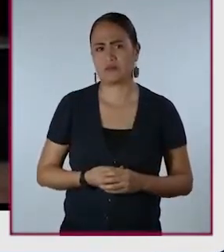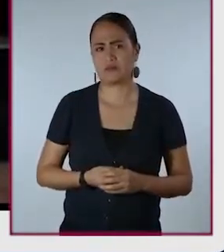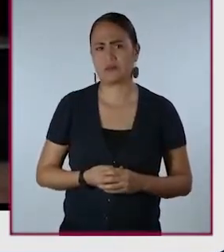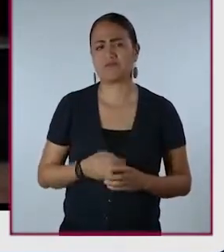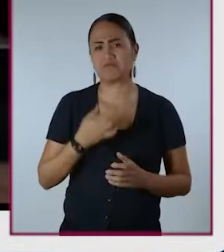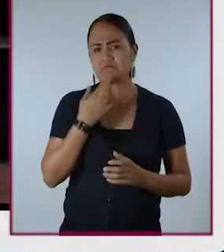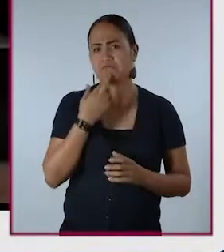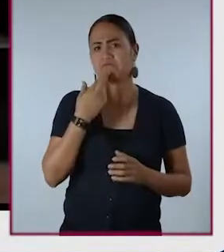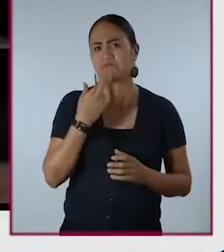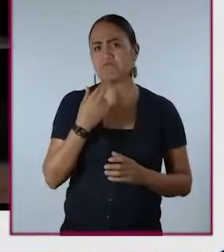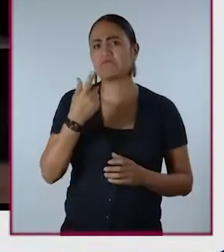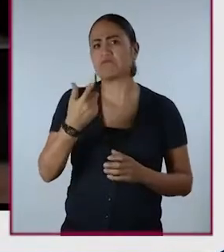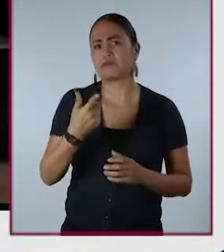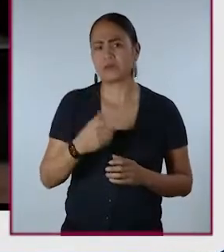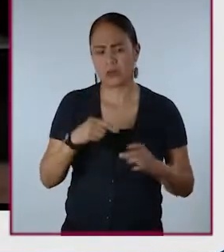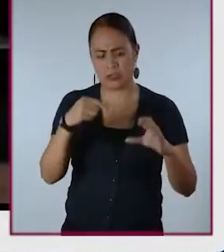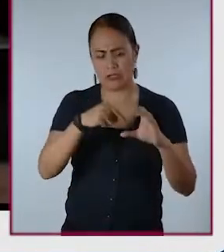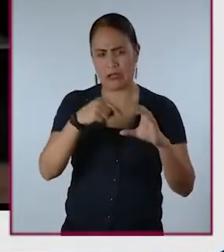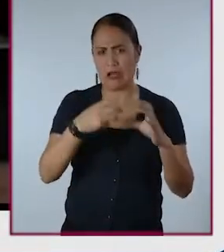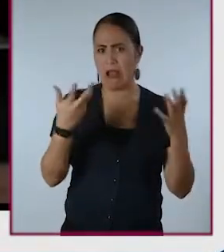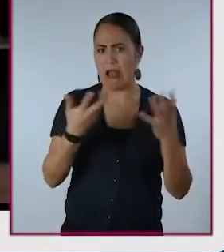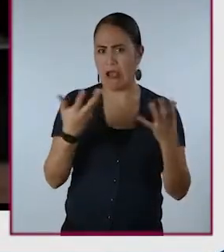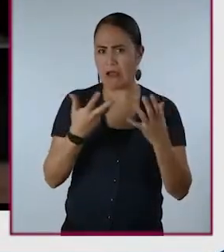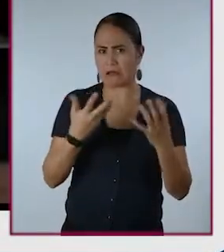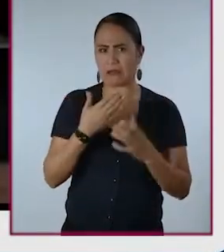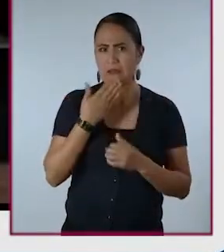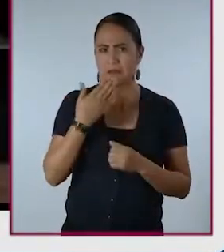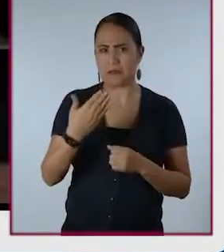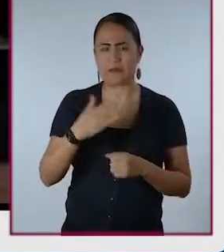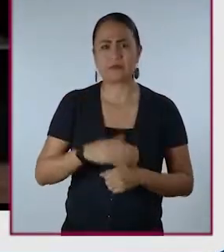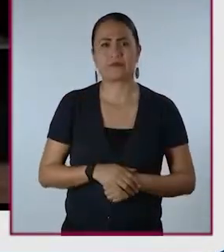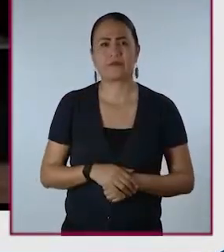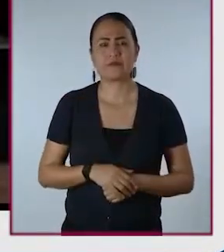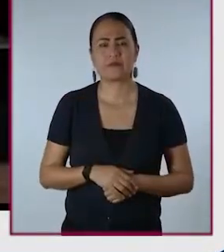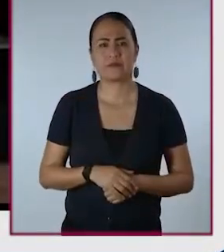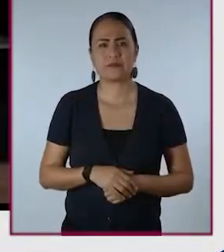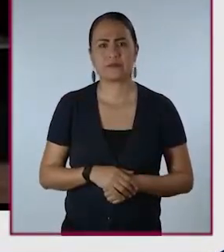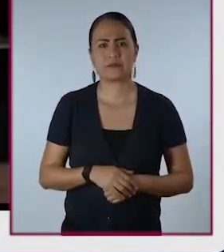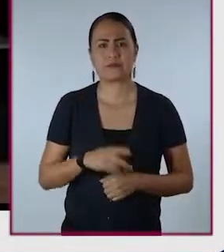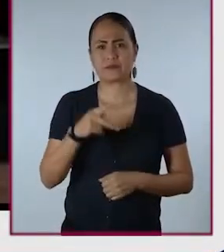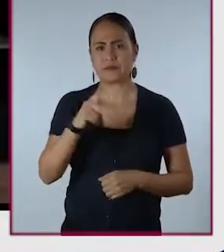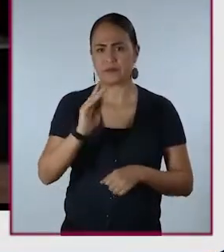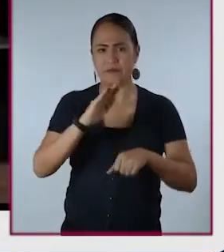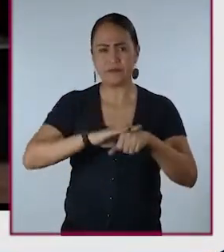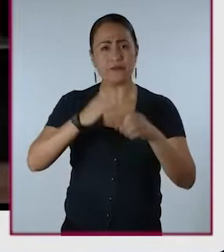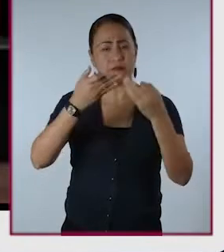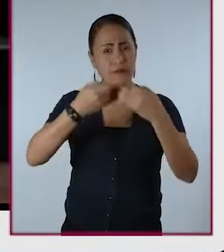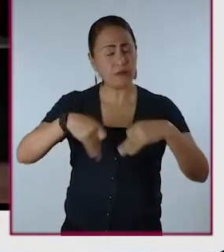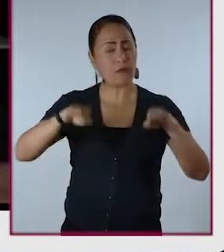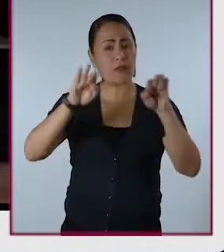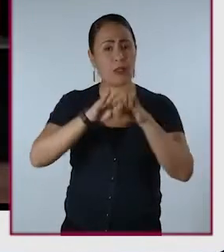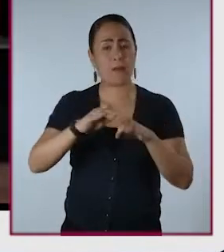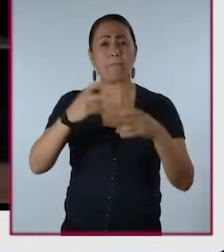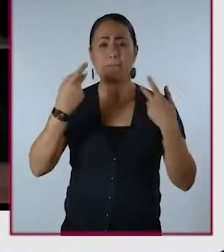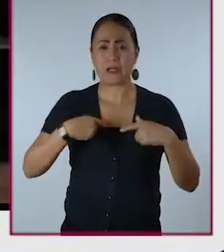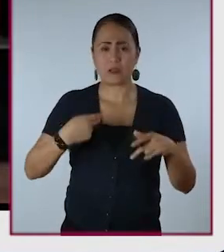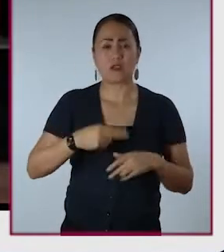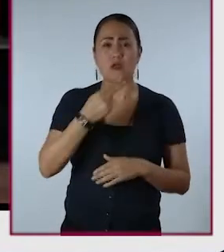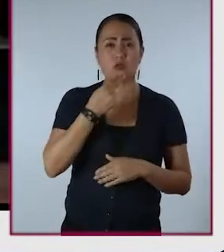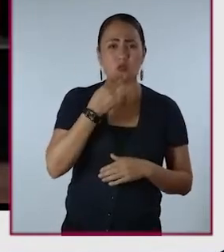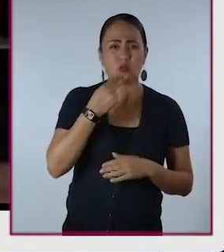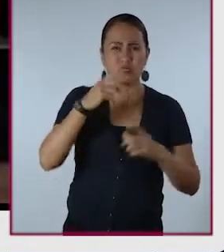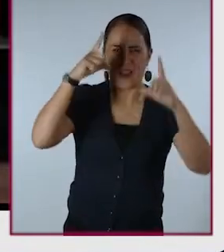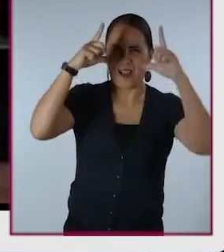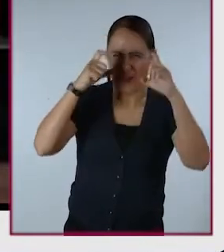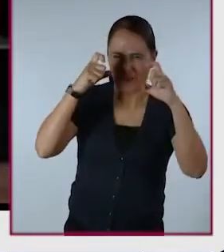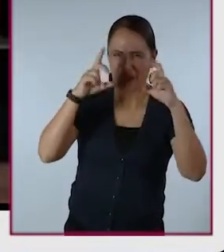respuesta de sus desempeños, ¿sí? Pero lo más importante es que las personas que utilizan una cámara digital,